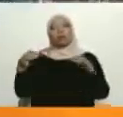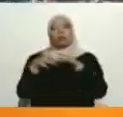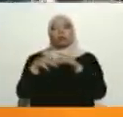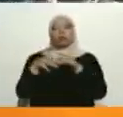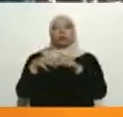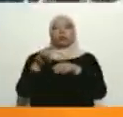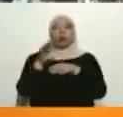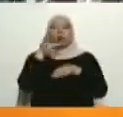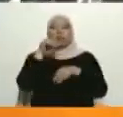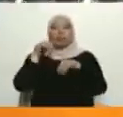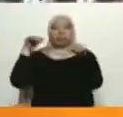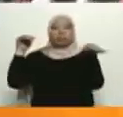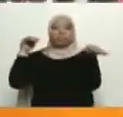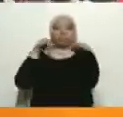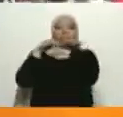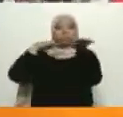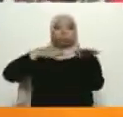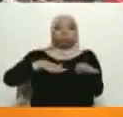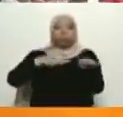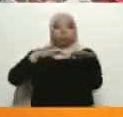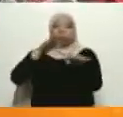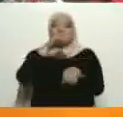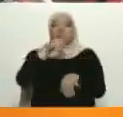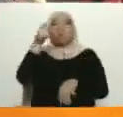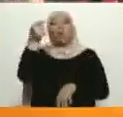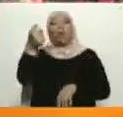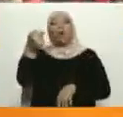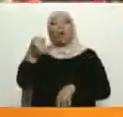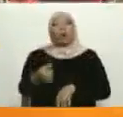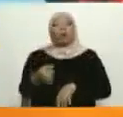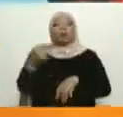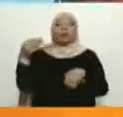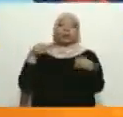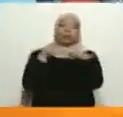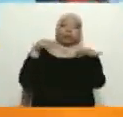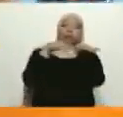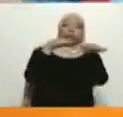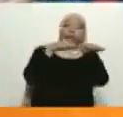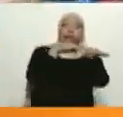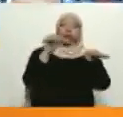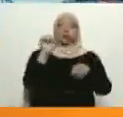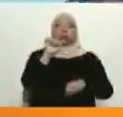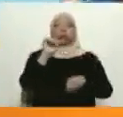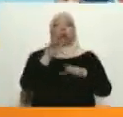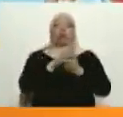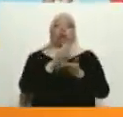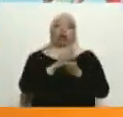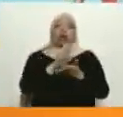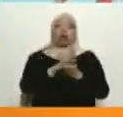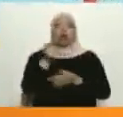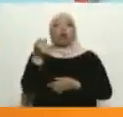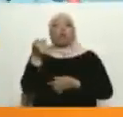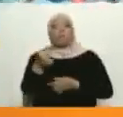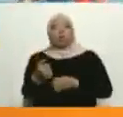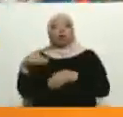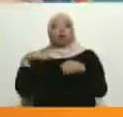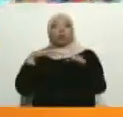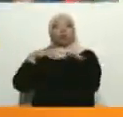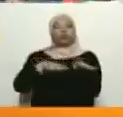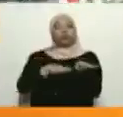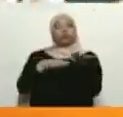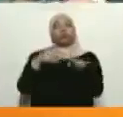de accidente de tránsito estos carnavales nuevamente felicitaciones al organismo de seguridad porque la reducción de los accidentes